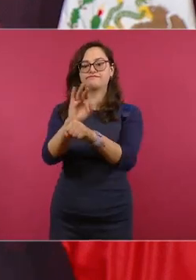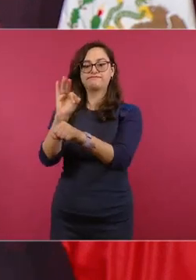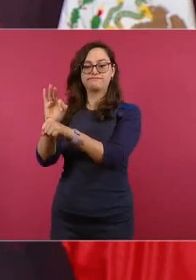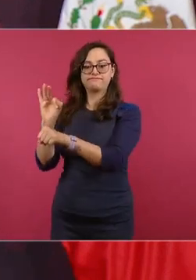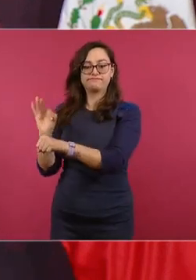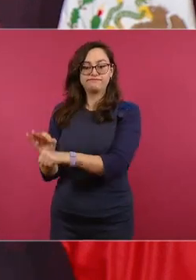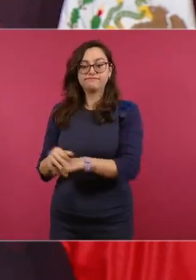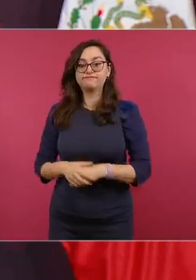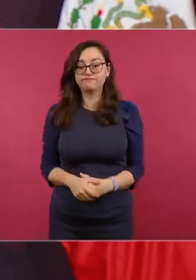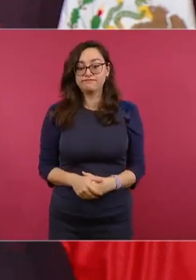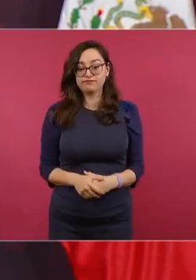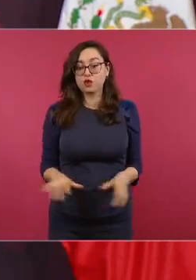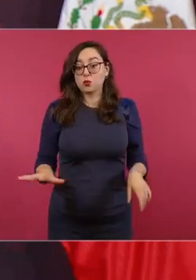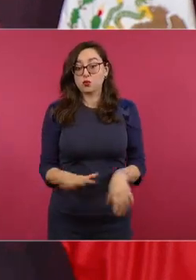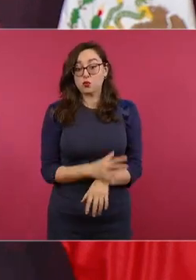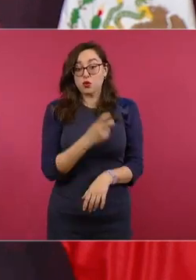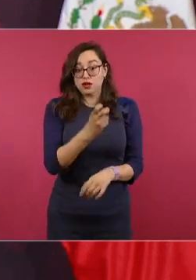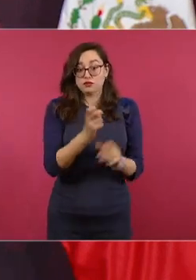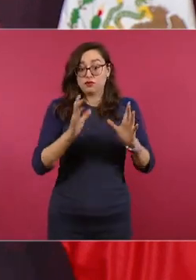Para eso los crearon.